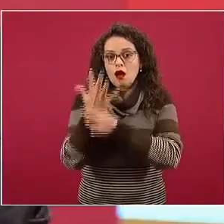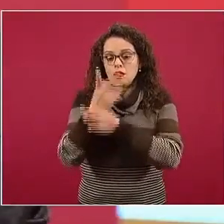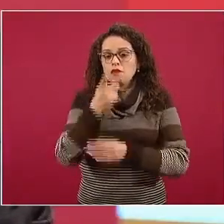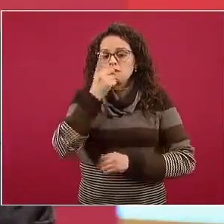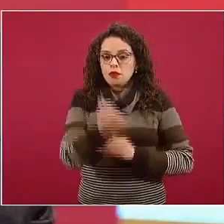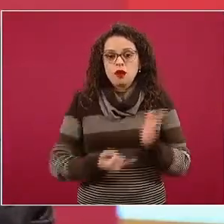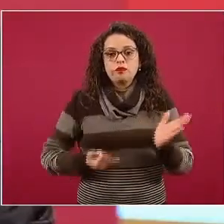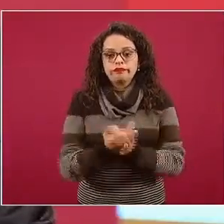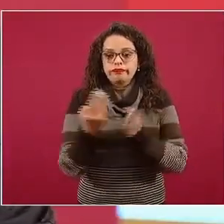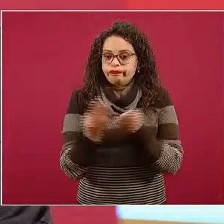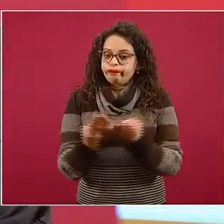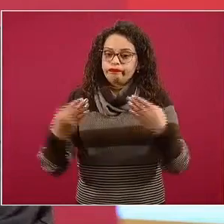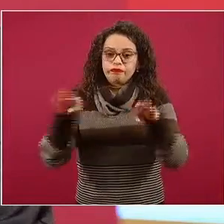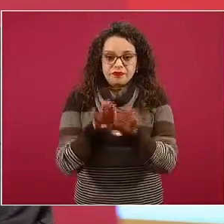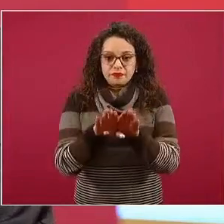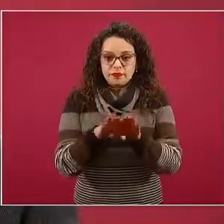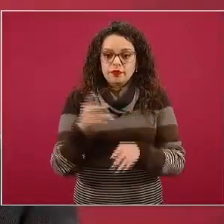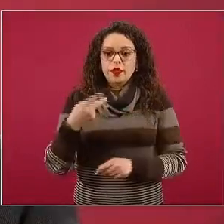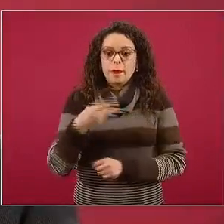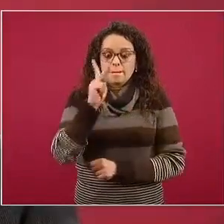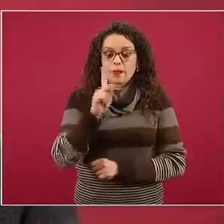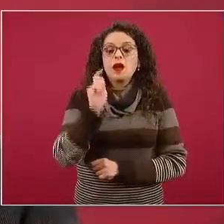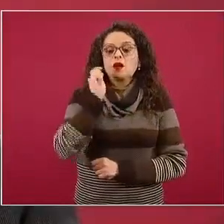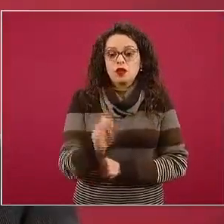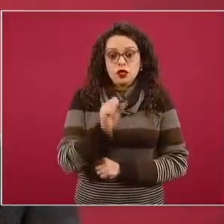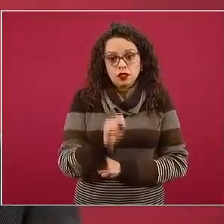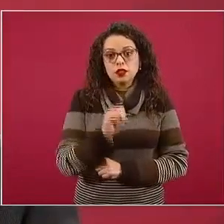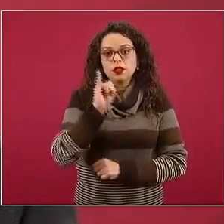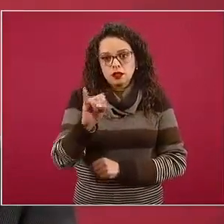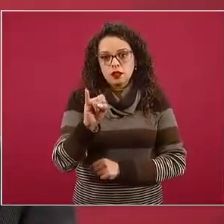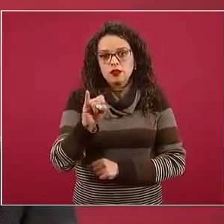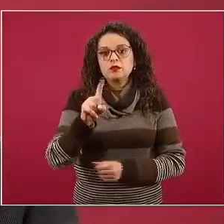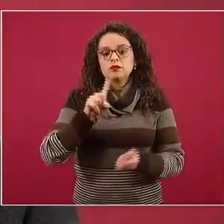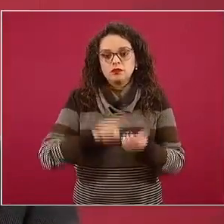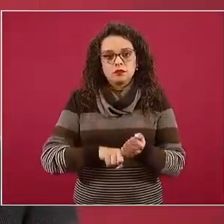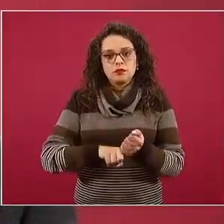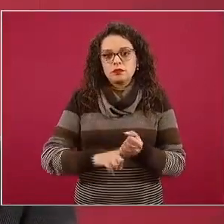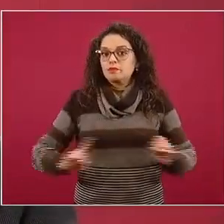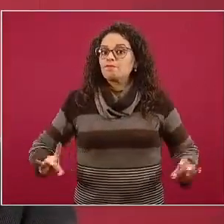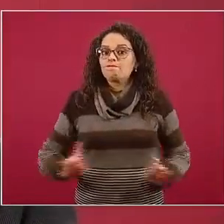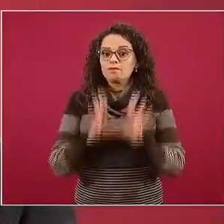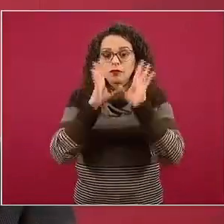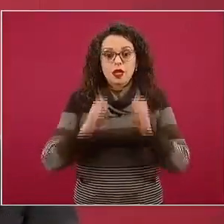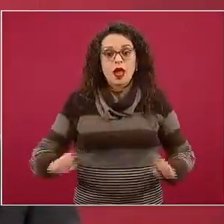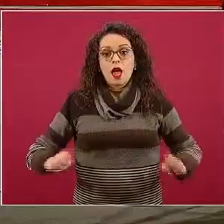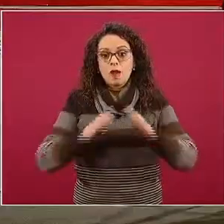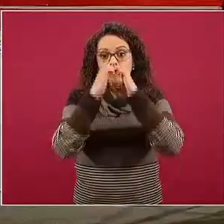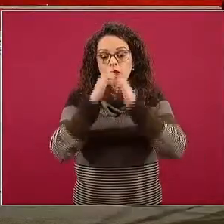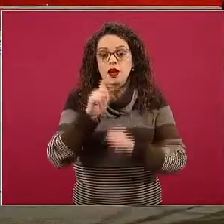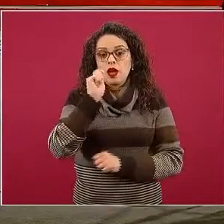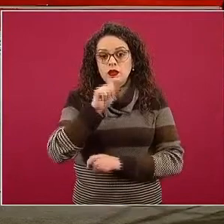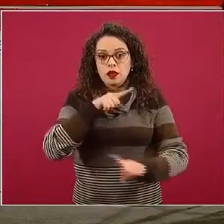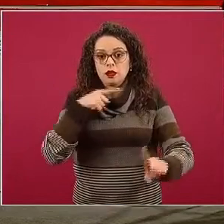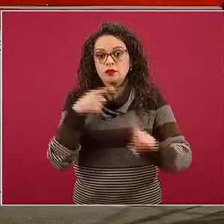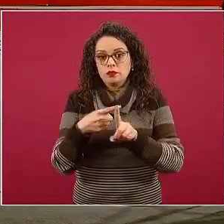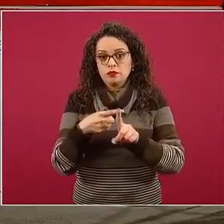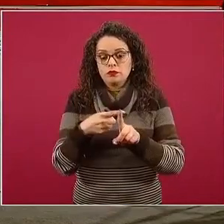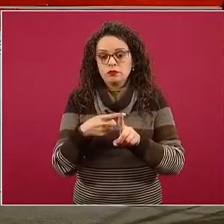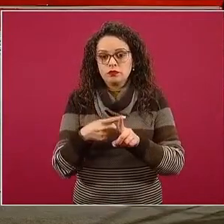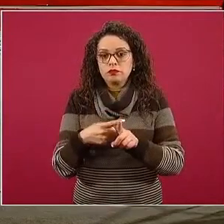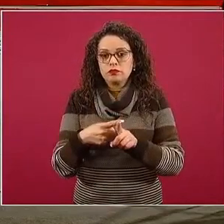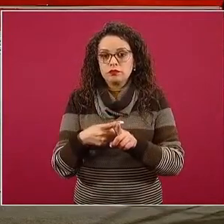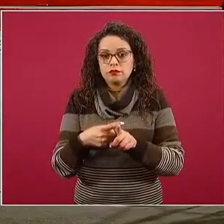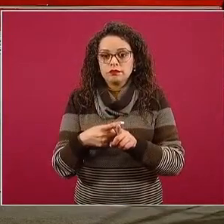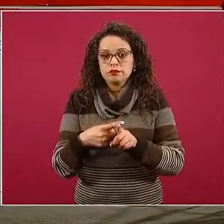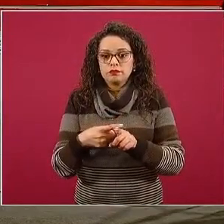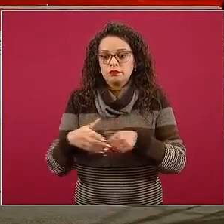a partir de una medida de acción extraordinaria en materia de salubridad general, que fue la Jornada Nacional de